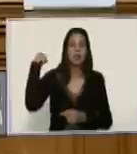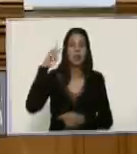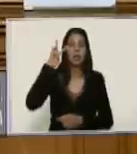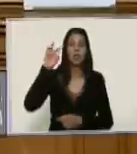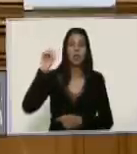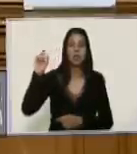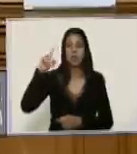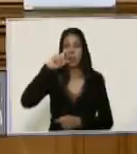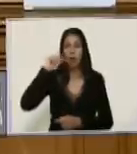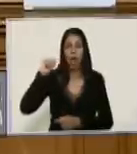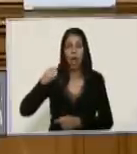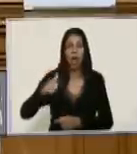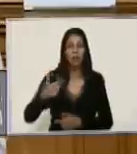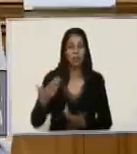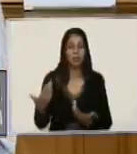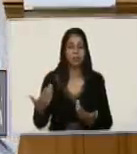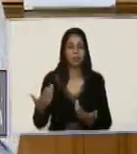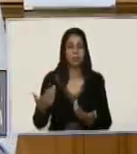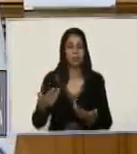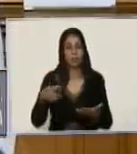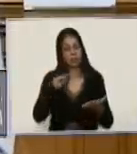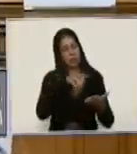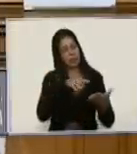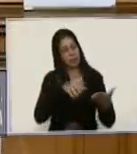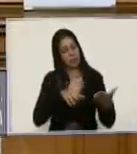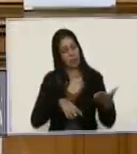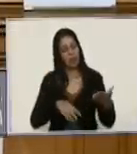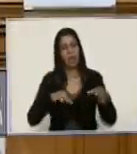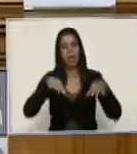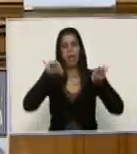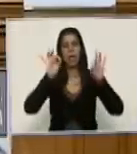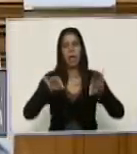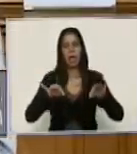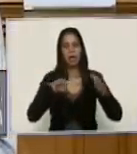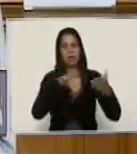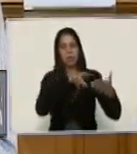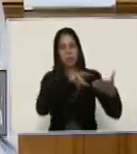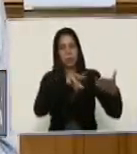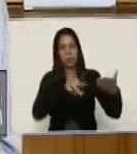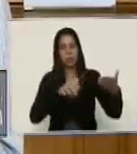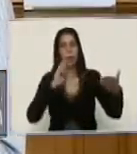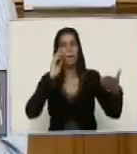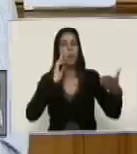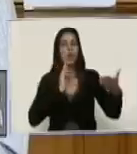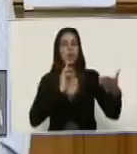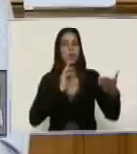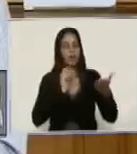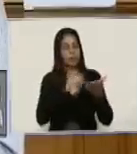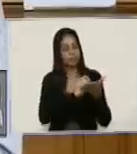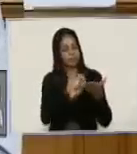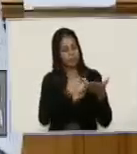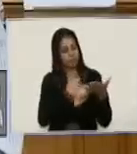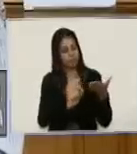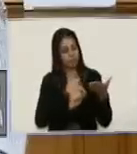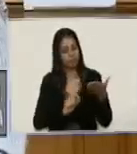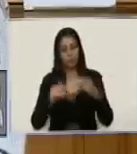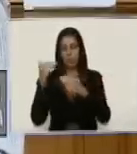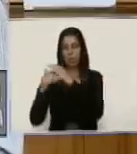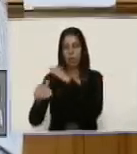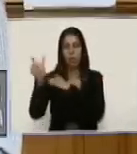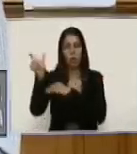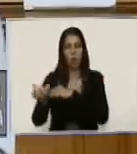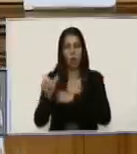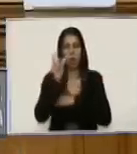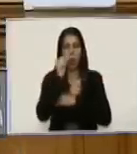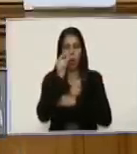también leí las cartas de Bolívar al señor Irving, hace 200